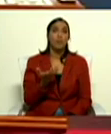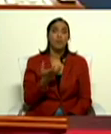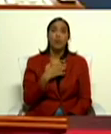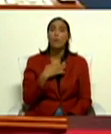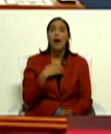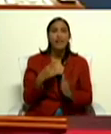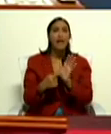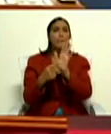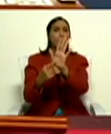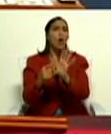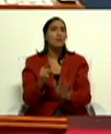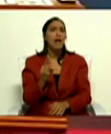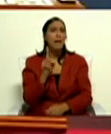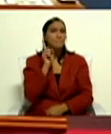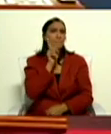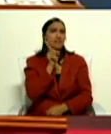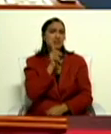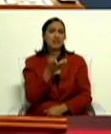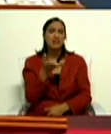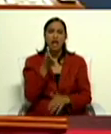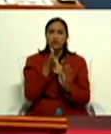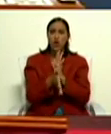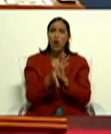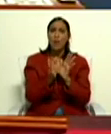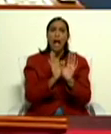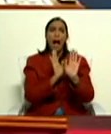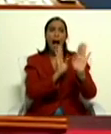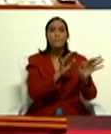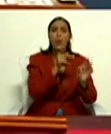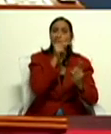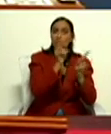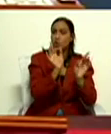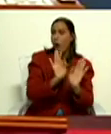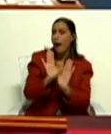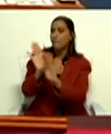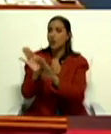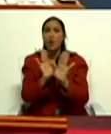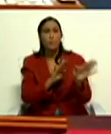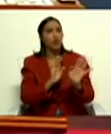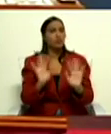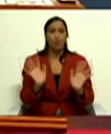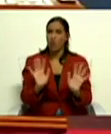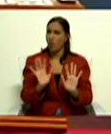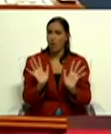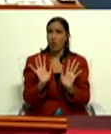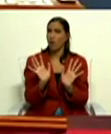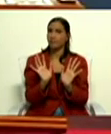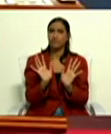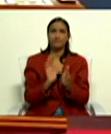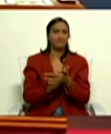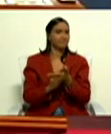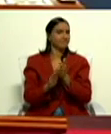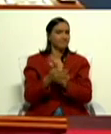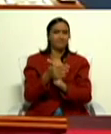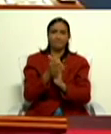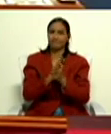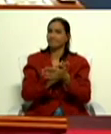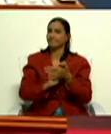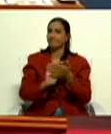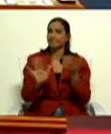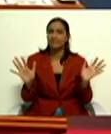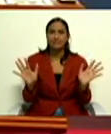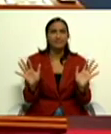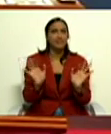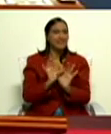fricciones políticas, ideológicas de quinta categoría. Nadie puede en